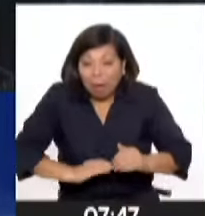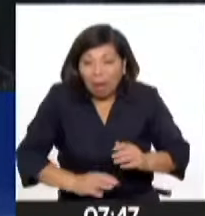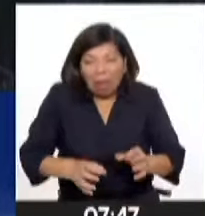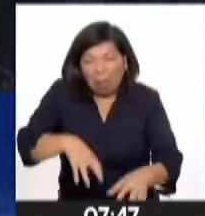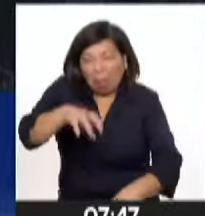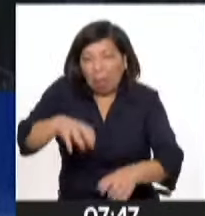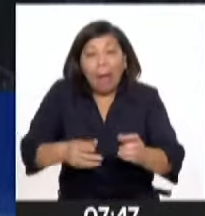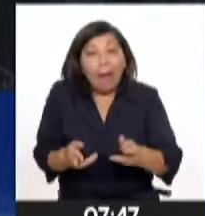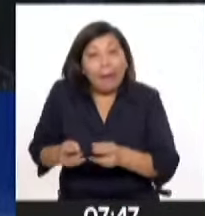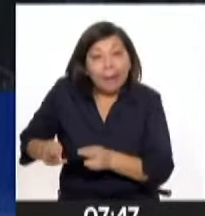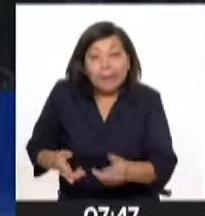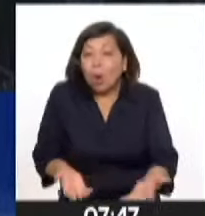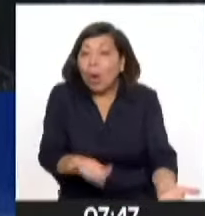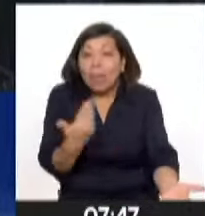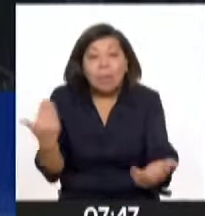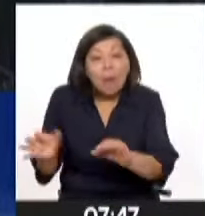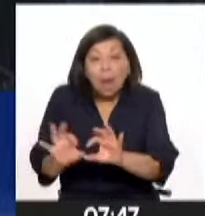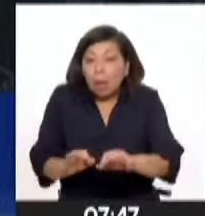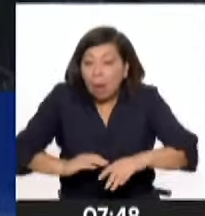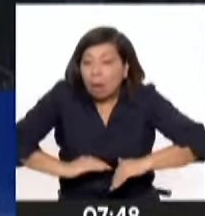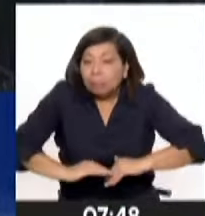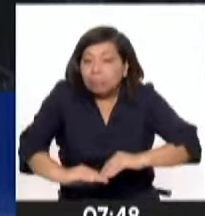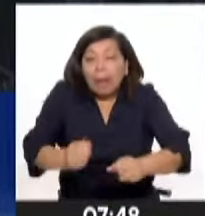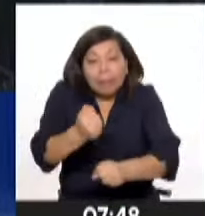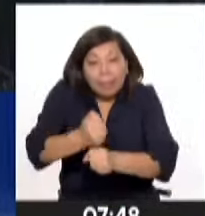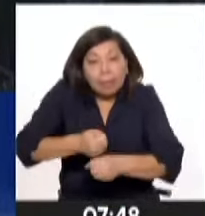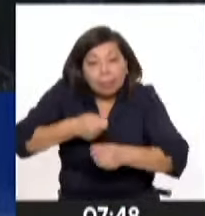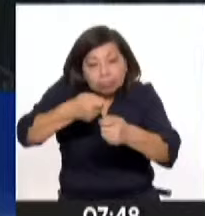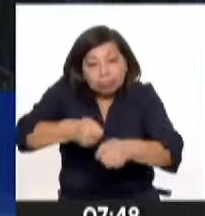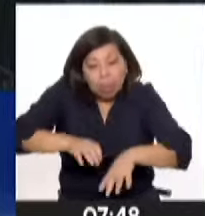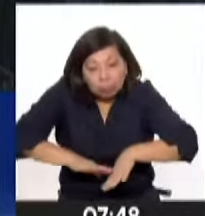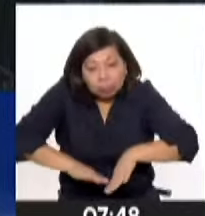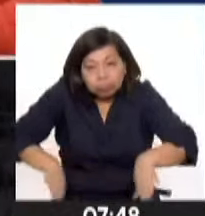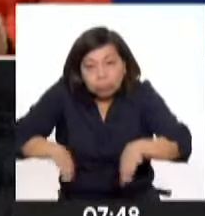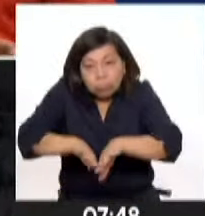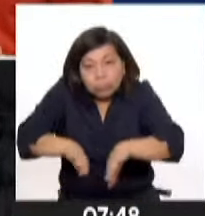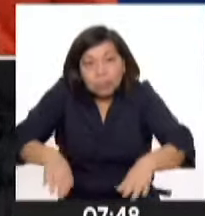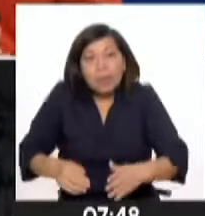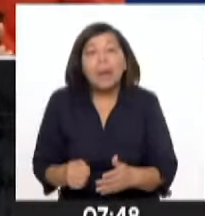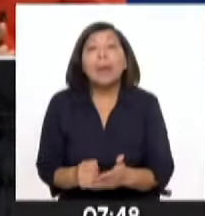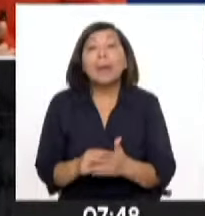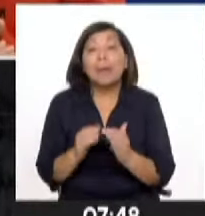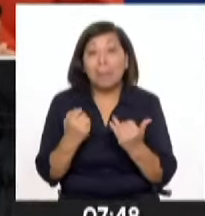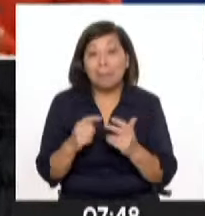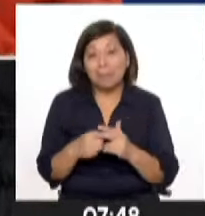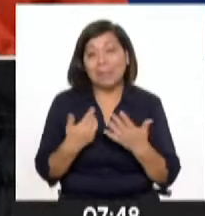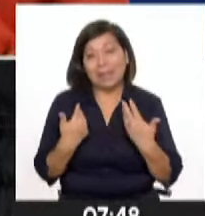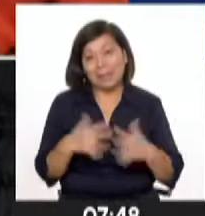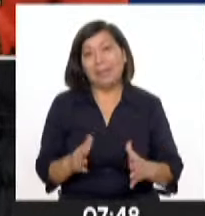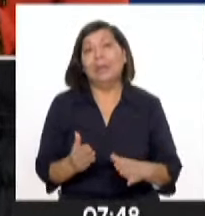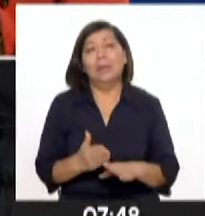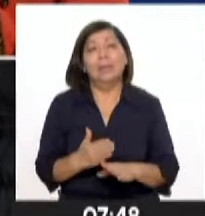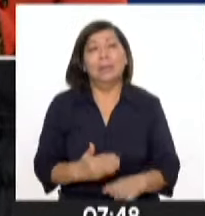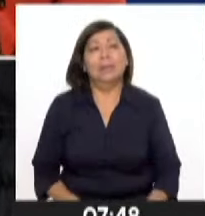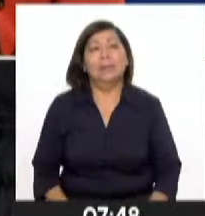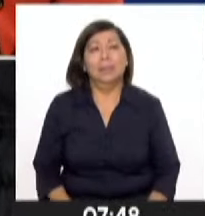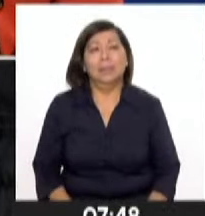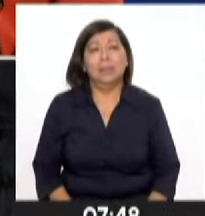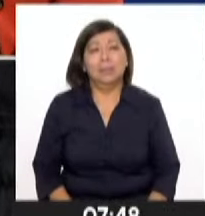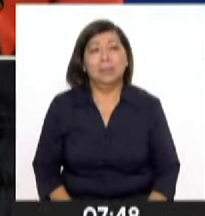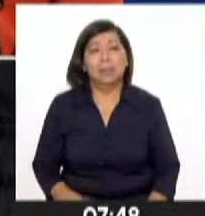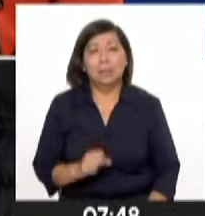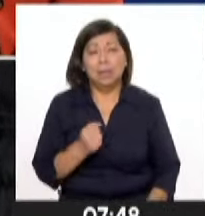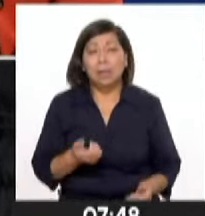adquiriendo toda la maquinaria para empezar a trabajar con nuestra maquinaria a partir de diciembre. A partir de